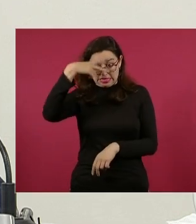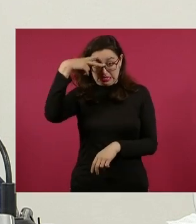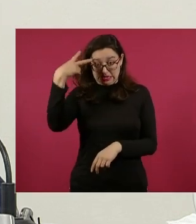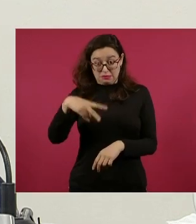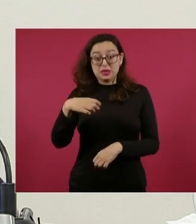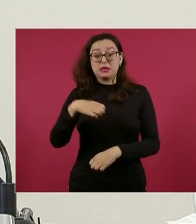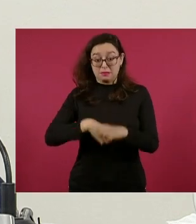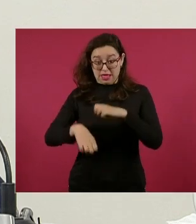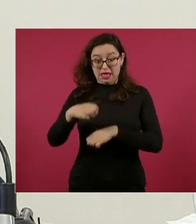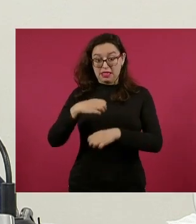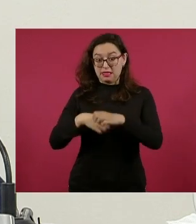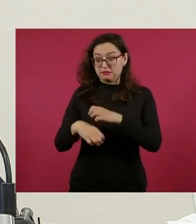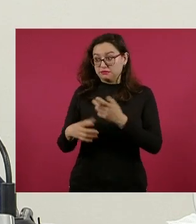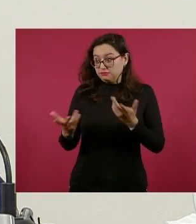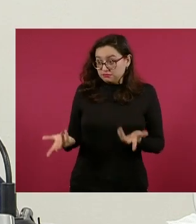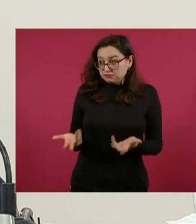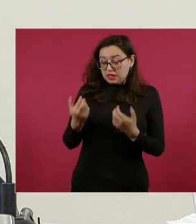nos ayude